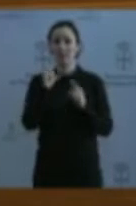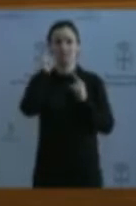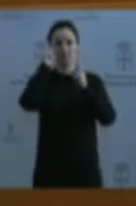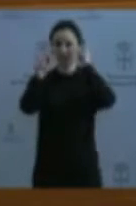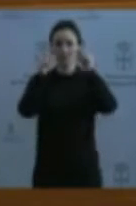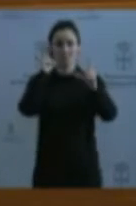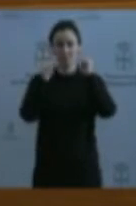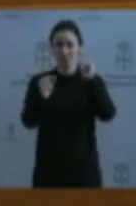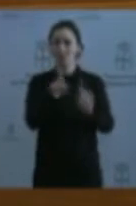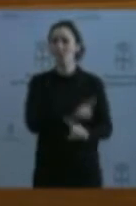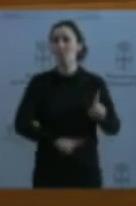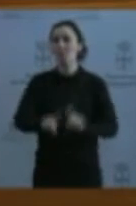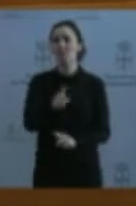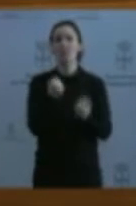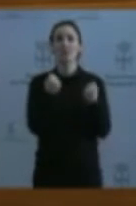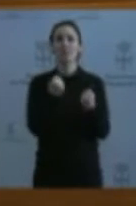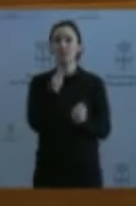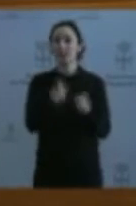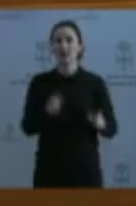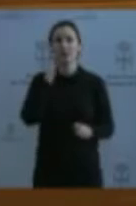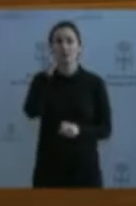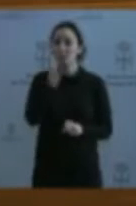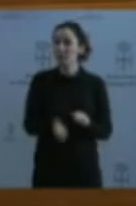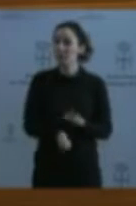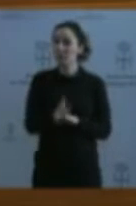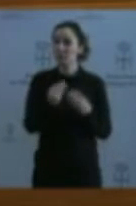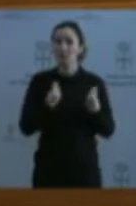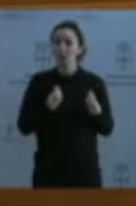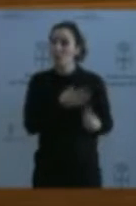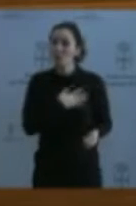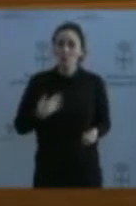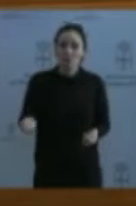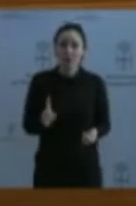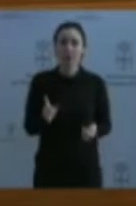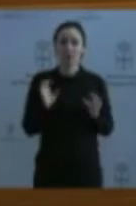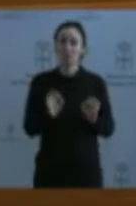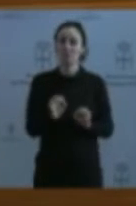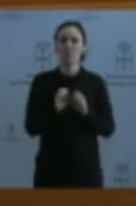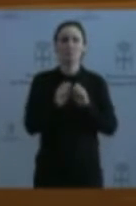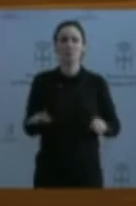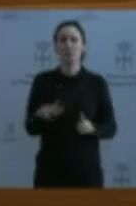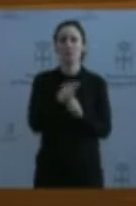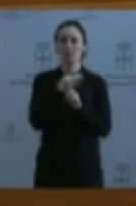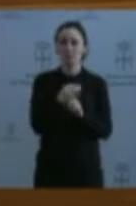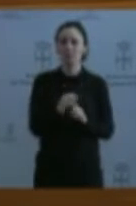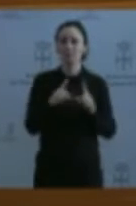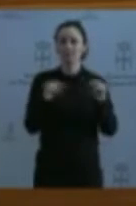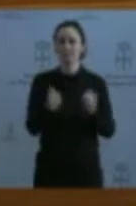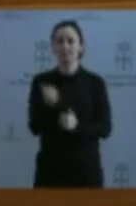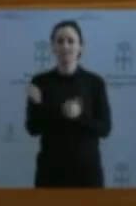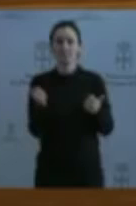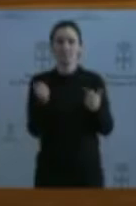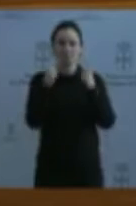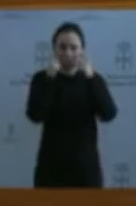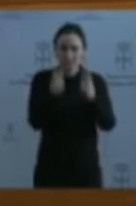despoblamiento que afecta principalmente a las salas, a las comarcas rurales. Por favor, hagamos todo lo posible porque nunca más se